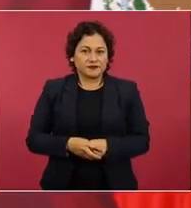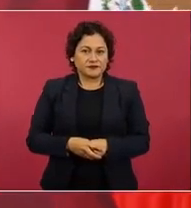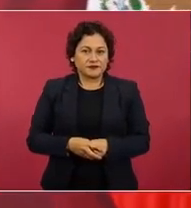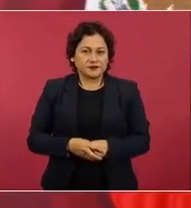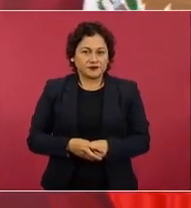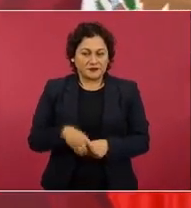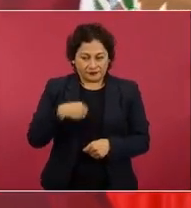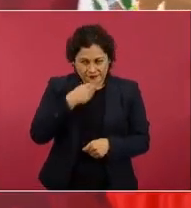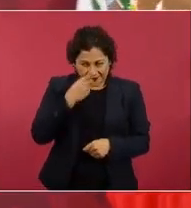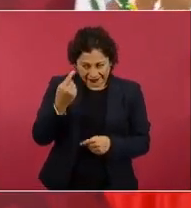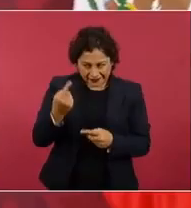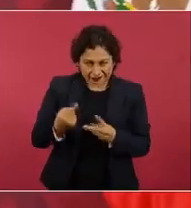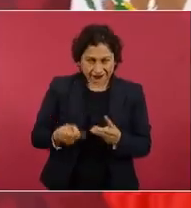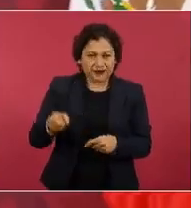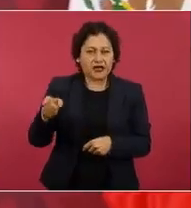No aceptan